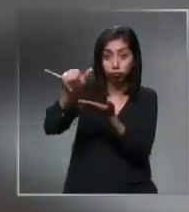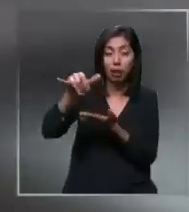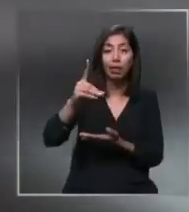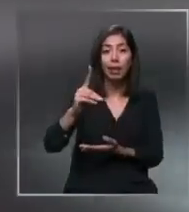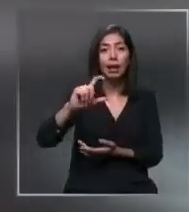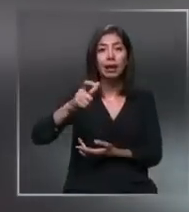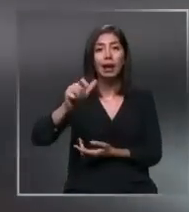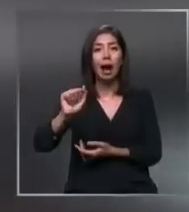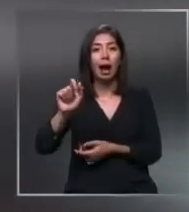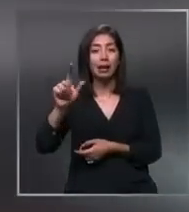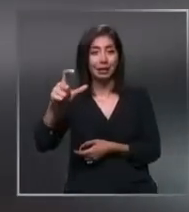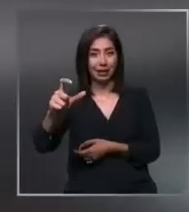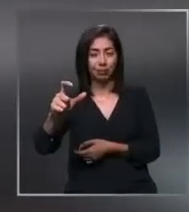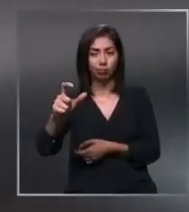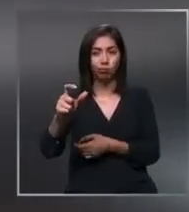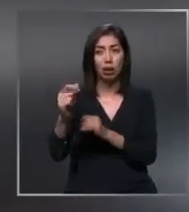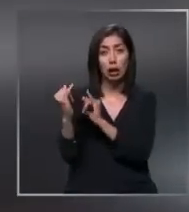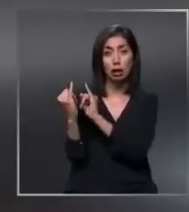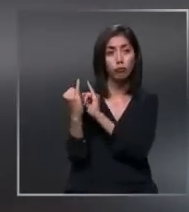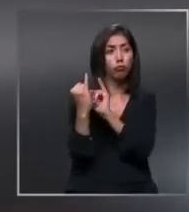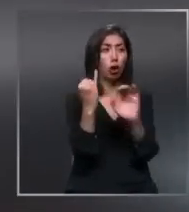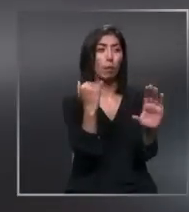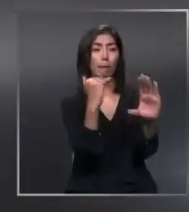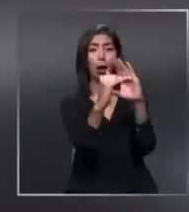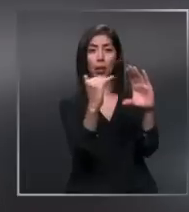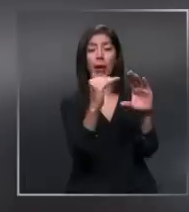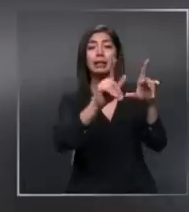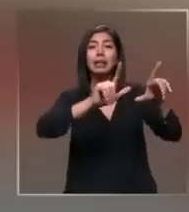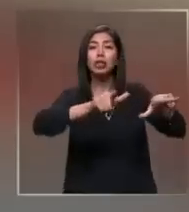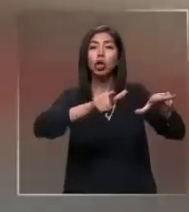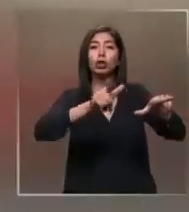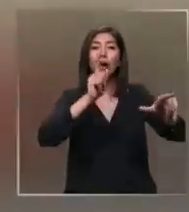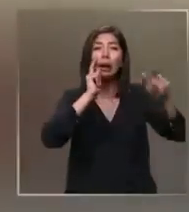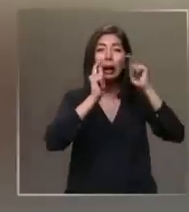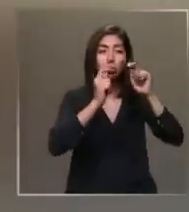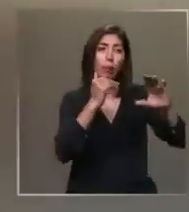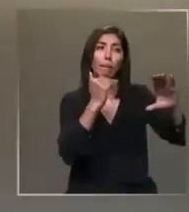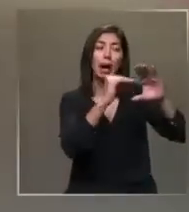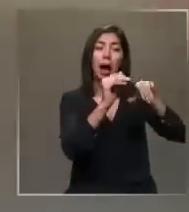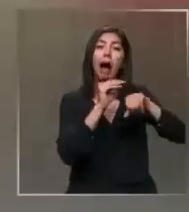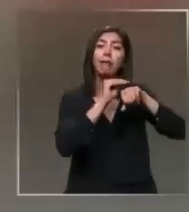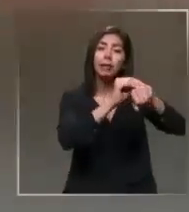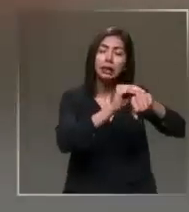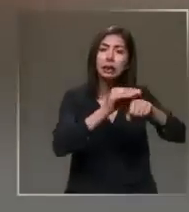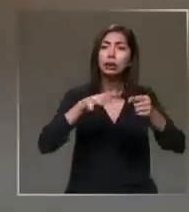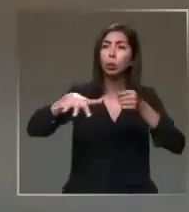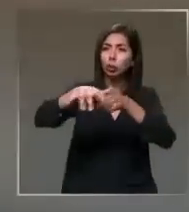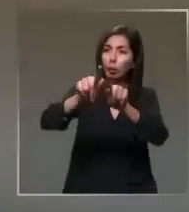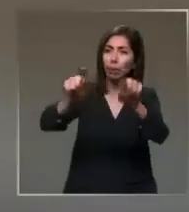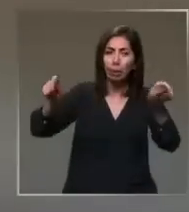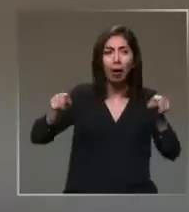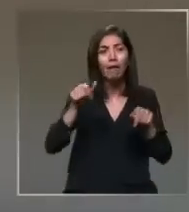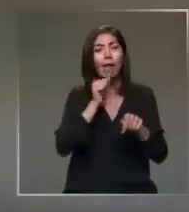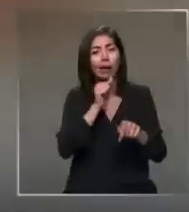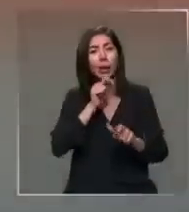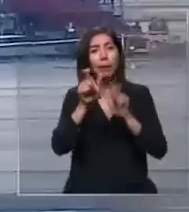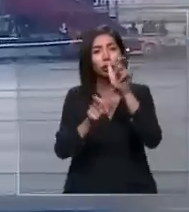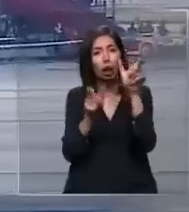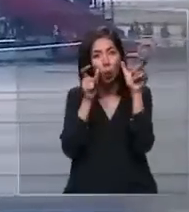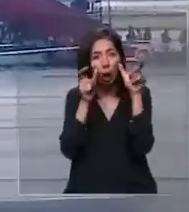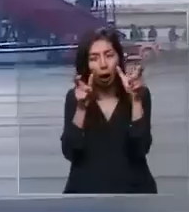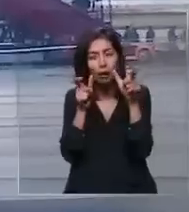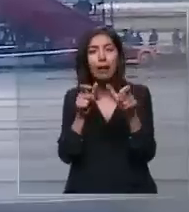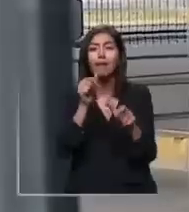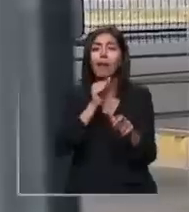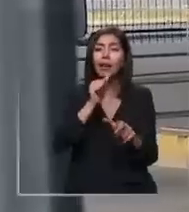DGAC, los informes emanados a la sección de riesgos que ponían en alerta las condiciones perimetrales, falta de personal, también de